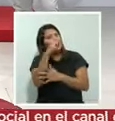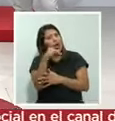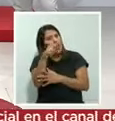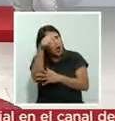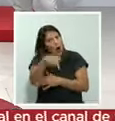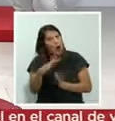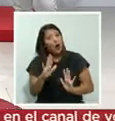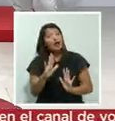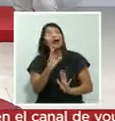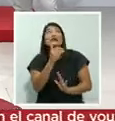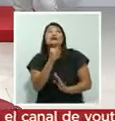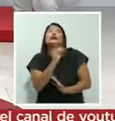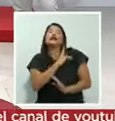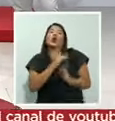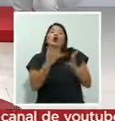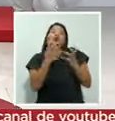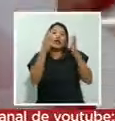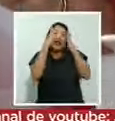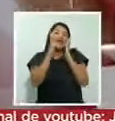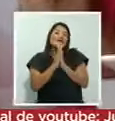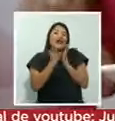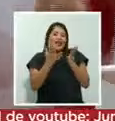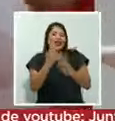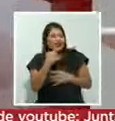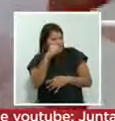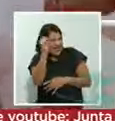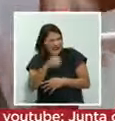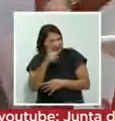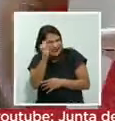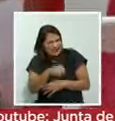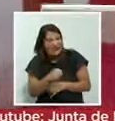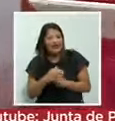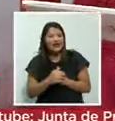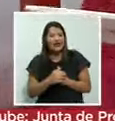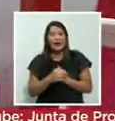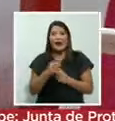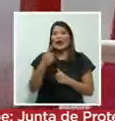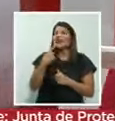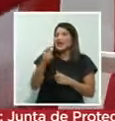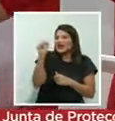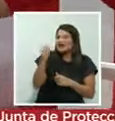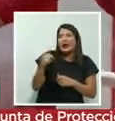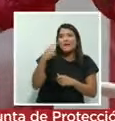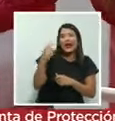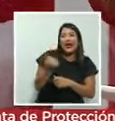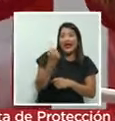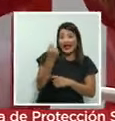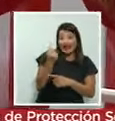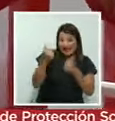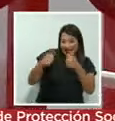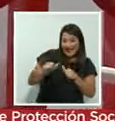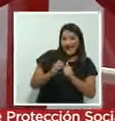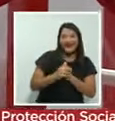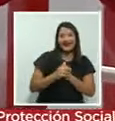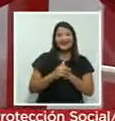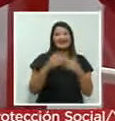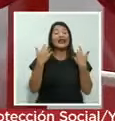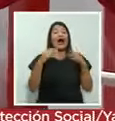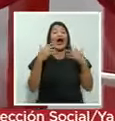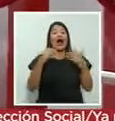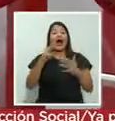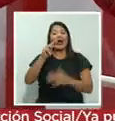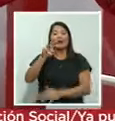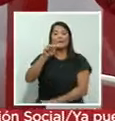¿será? Dios, sí la vi. Diga usted que sí, ¿para qué? Para que jale la platita, ¿le parece? Ay, doña claro, María